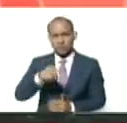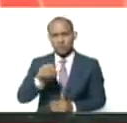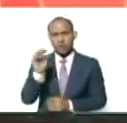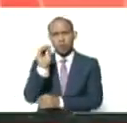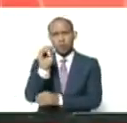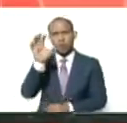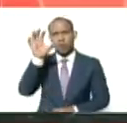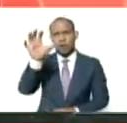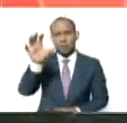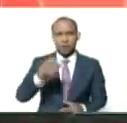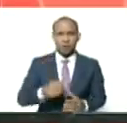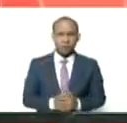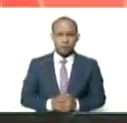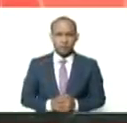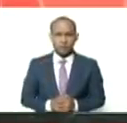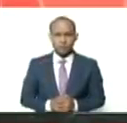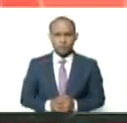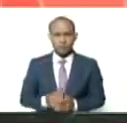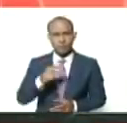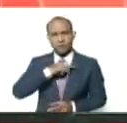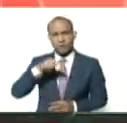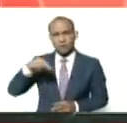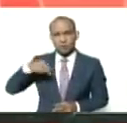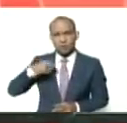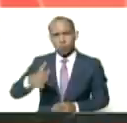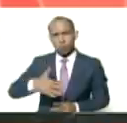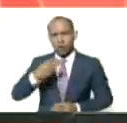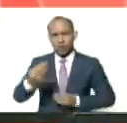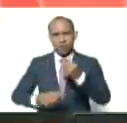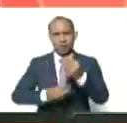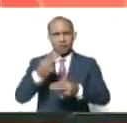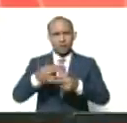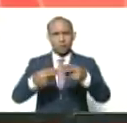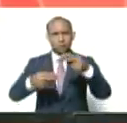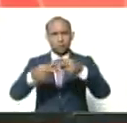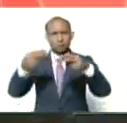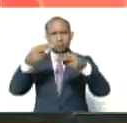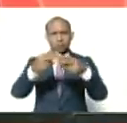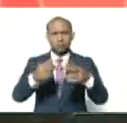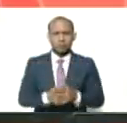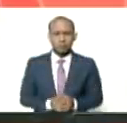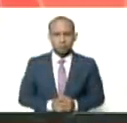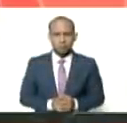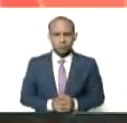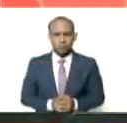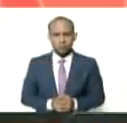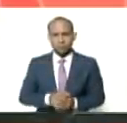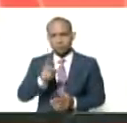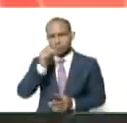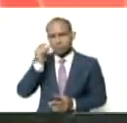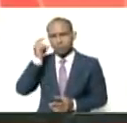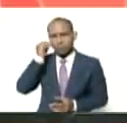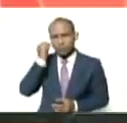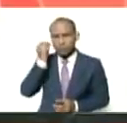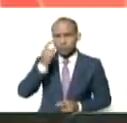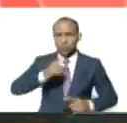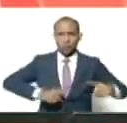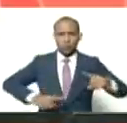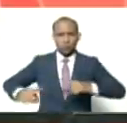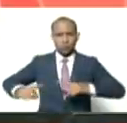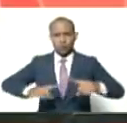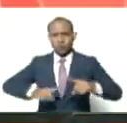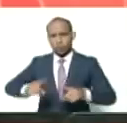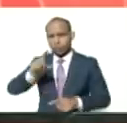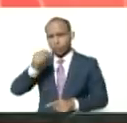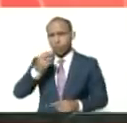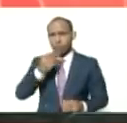patria para que nosotros podamos seguir construyéndola. Compañeros, compañeras, delegados, delegadas, les doy